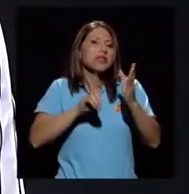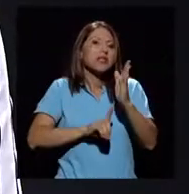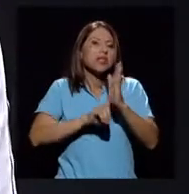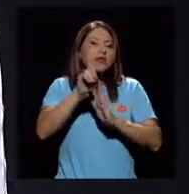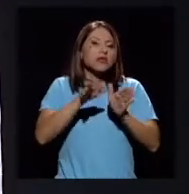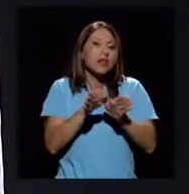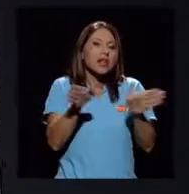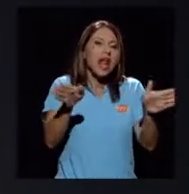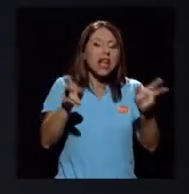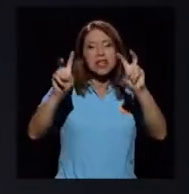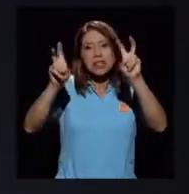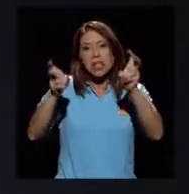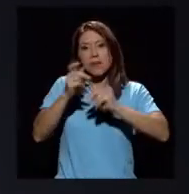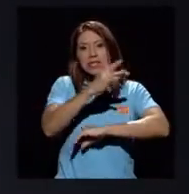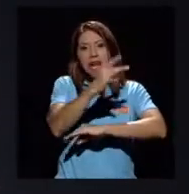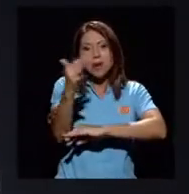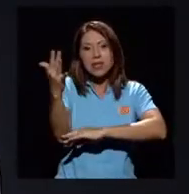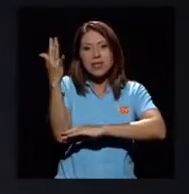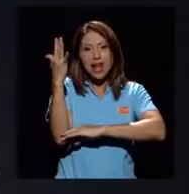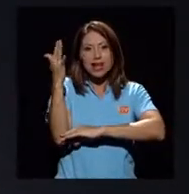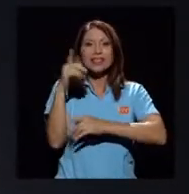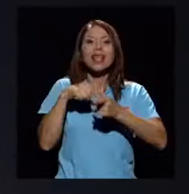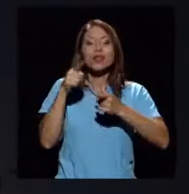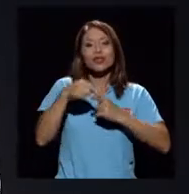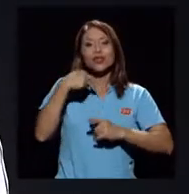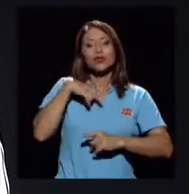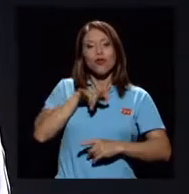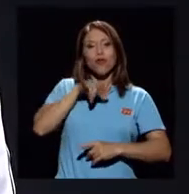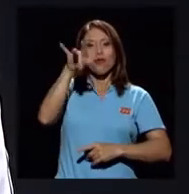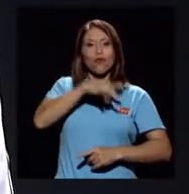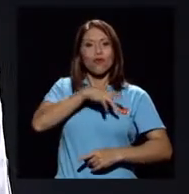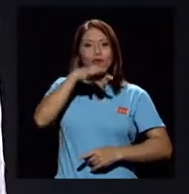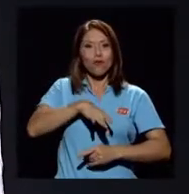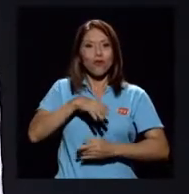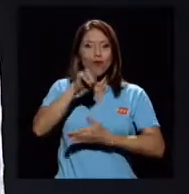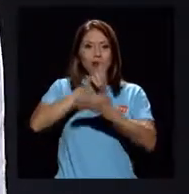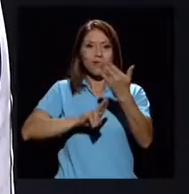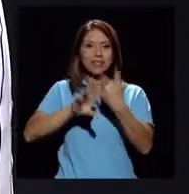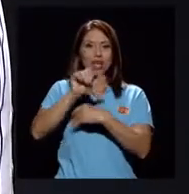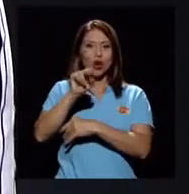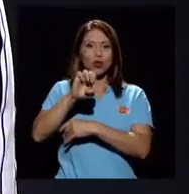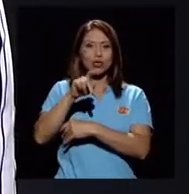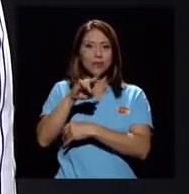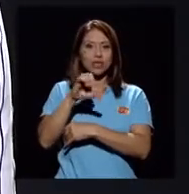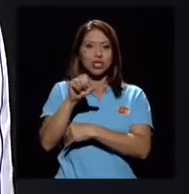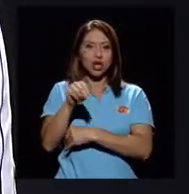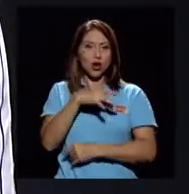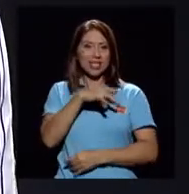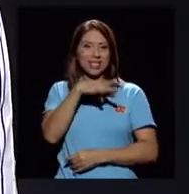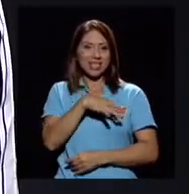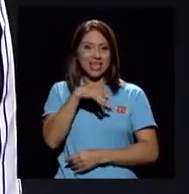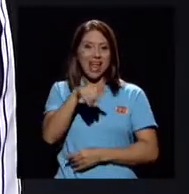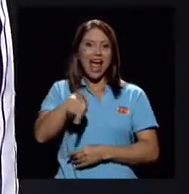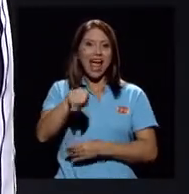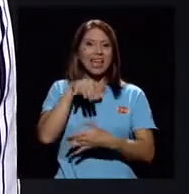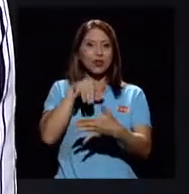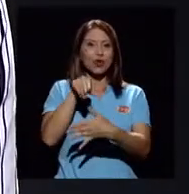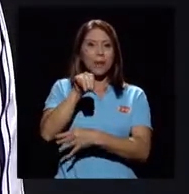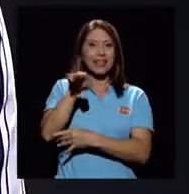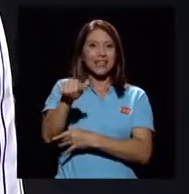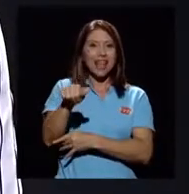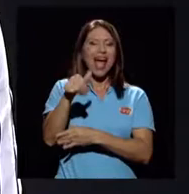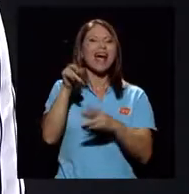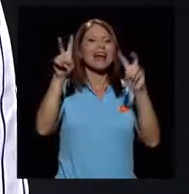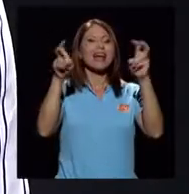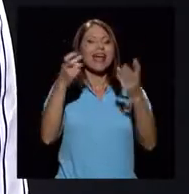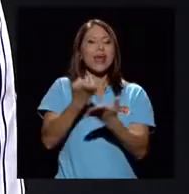ambientales. Y de ahí surgió la oportunidad de ir a esta maestría en Chile, en la Universidad de Concepción, y la maestría era de Economía Ambiental. Yo realmente no me había decidido